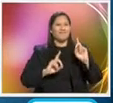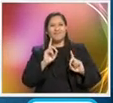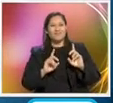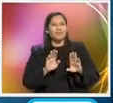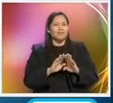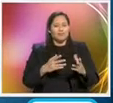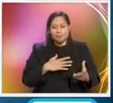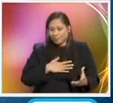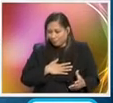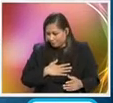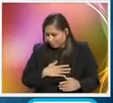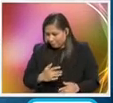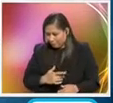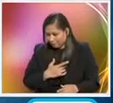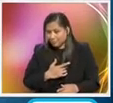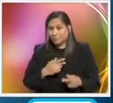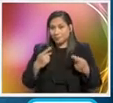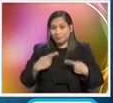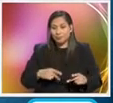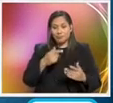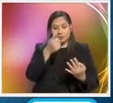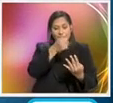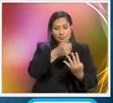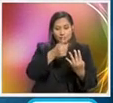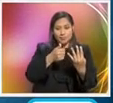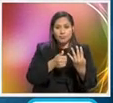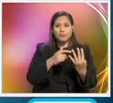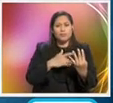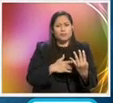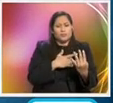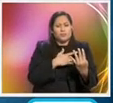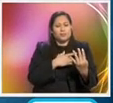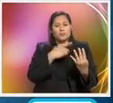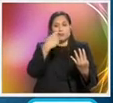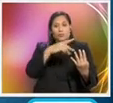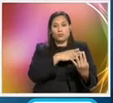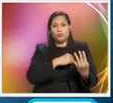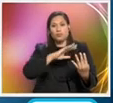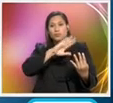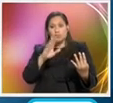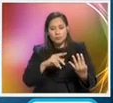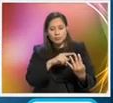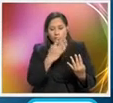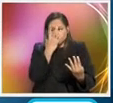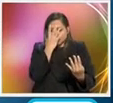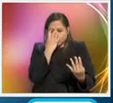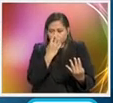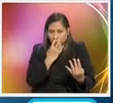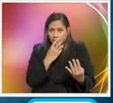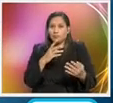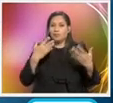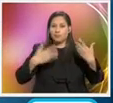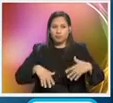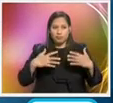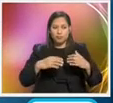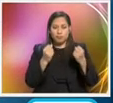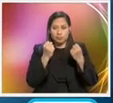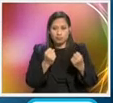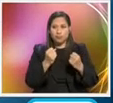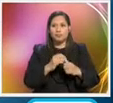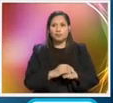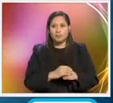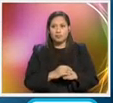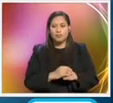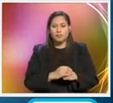sacudida porque además cada personaje está viviendo el duelo de la muerte de su hijo. Entonces, es el dolor en